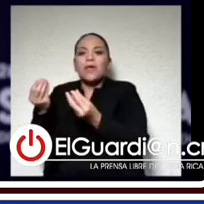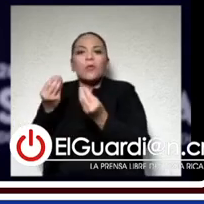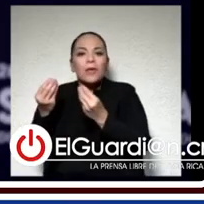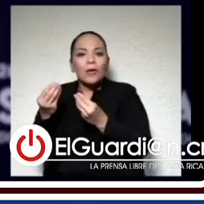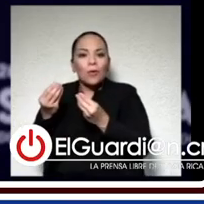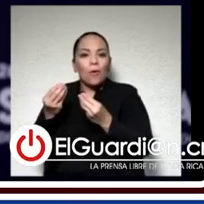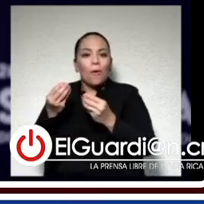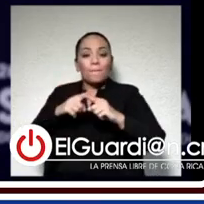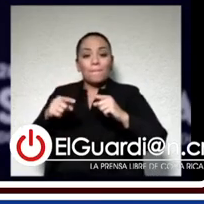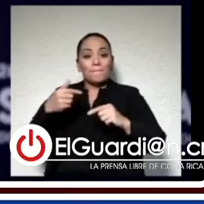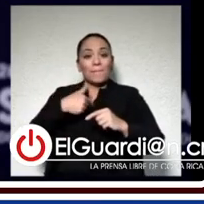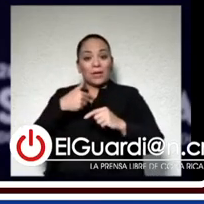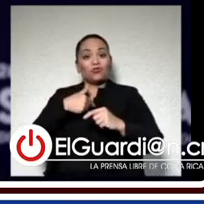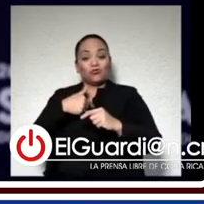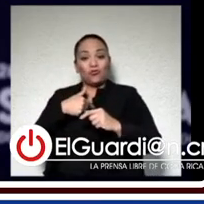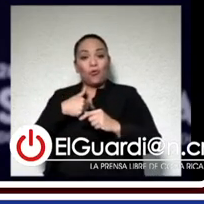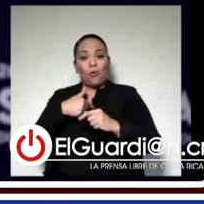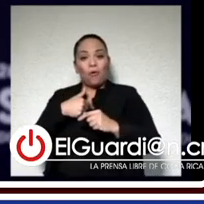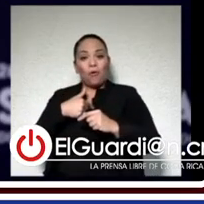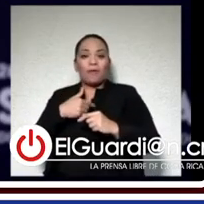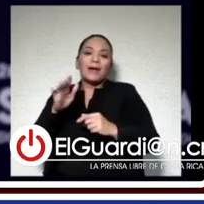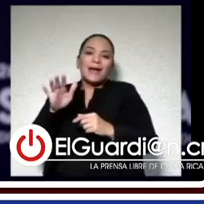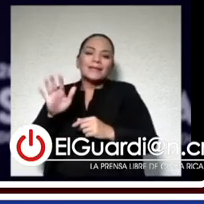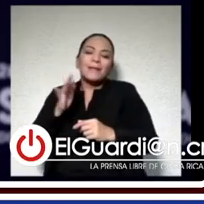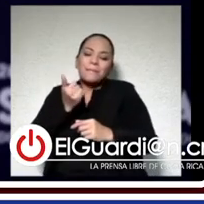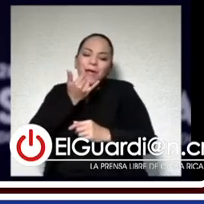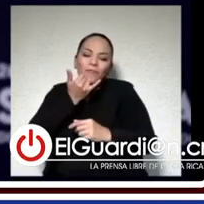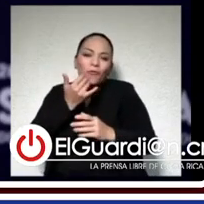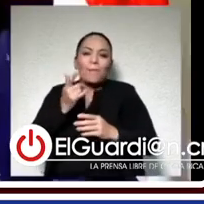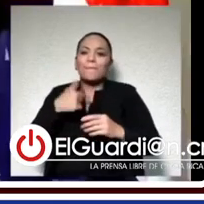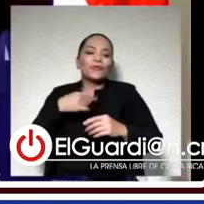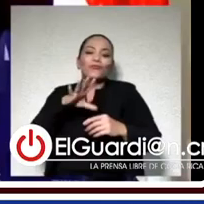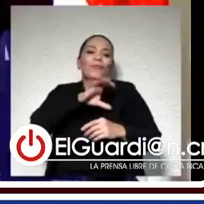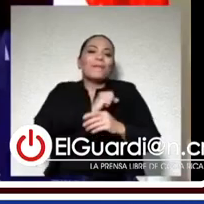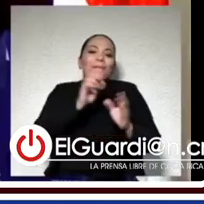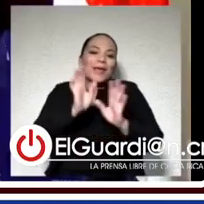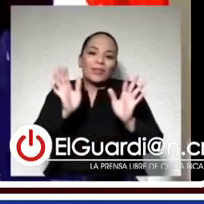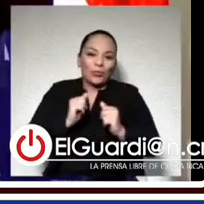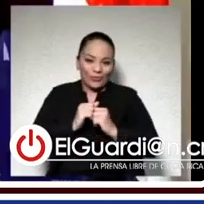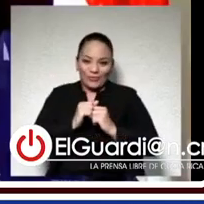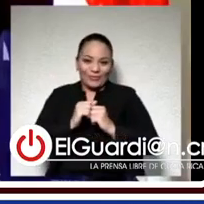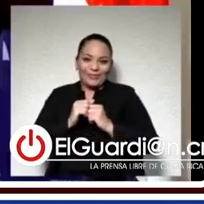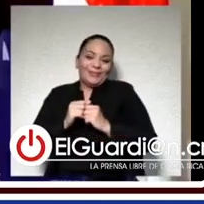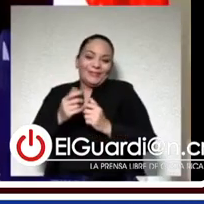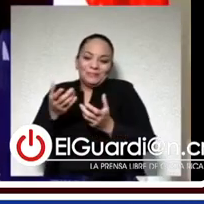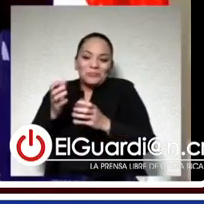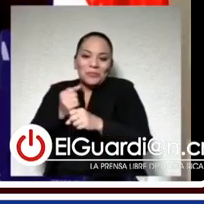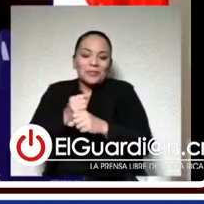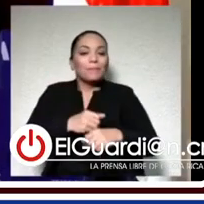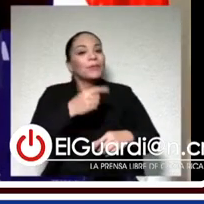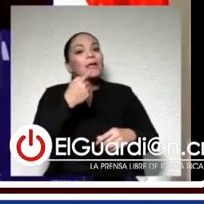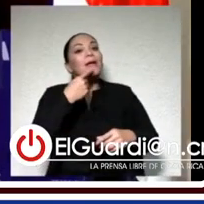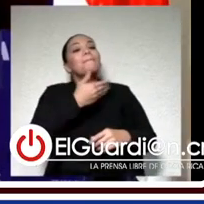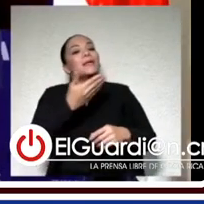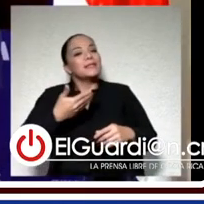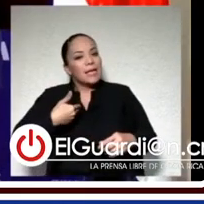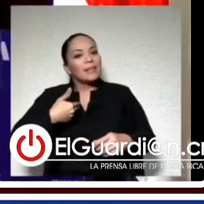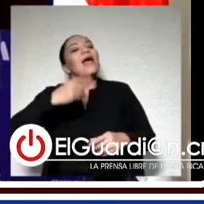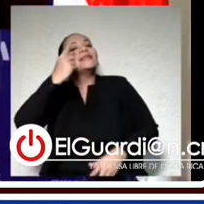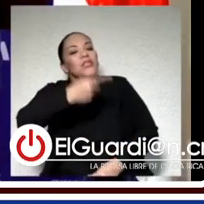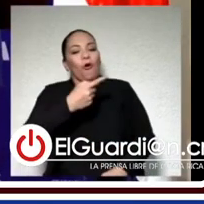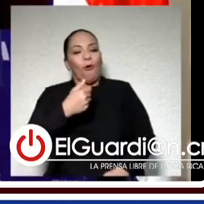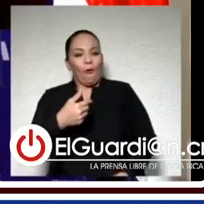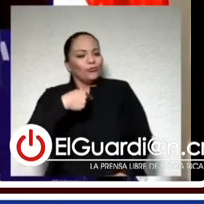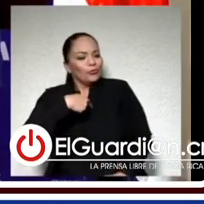perdón, no me arrepiento y lo volvería a hacer. No, es que el presidente se lo exigió. Y también. Y ella tuvo la valentía. Yo en algún